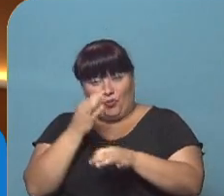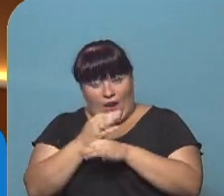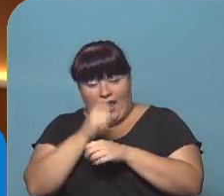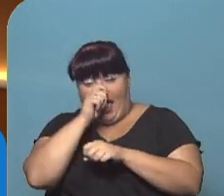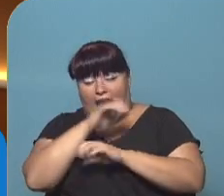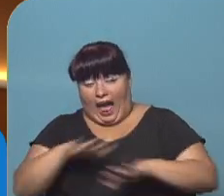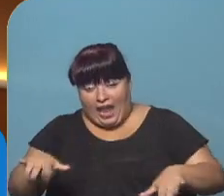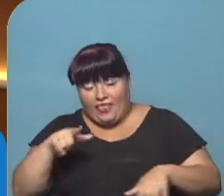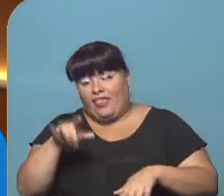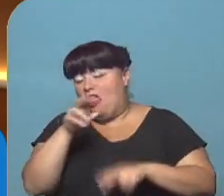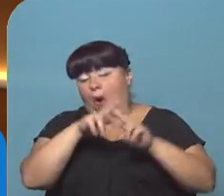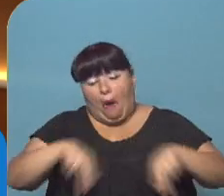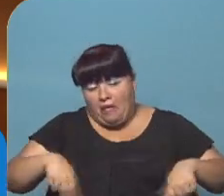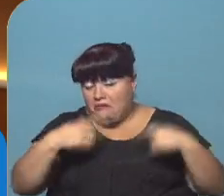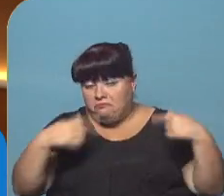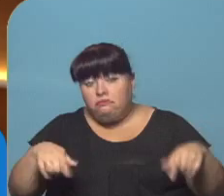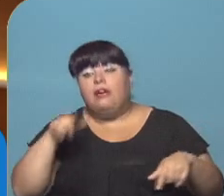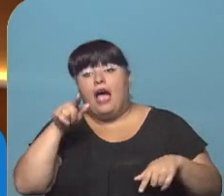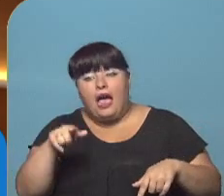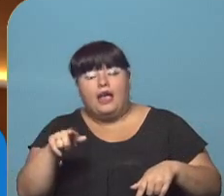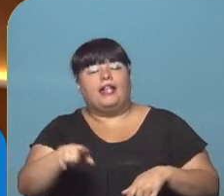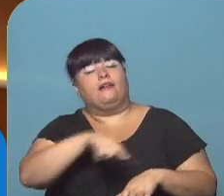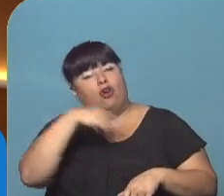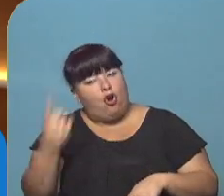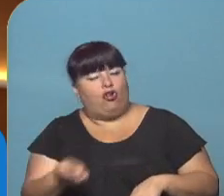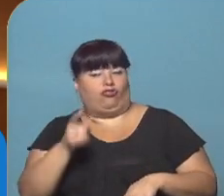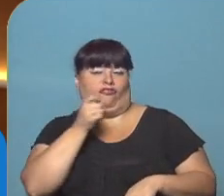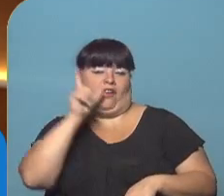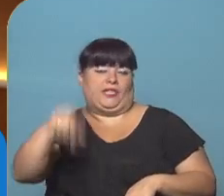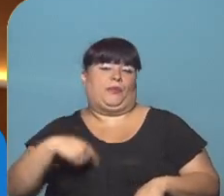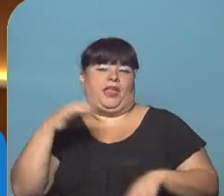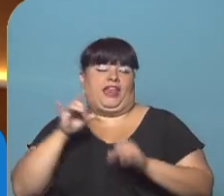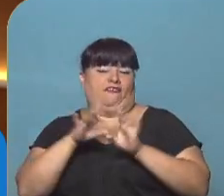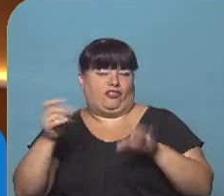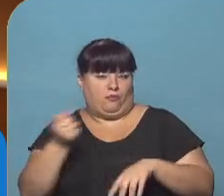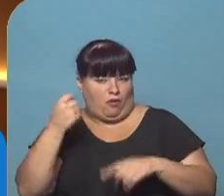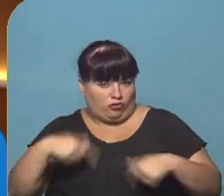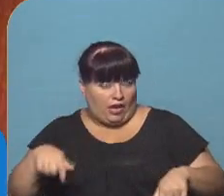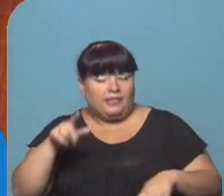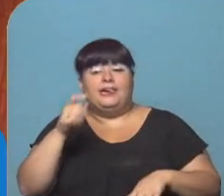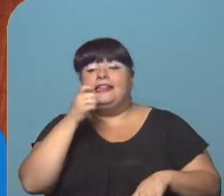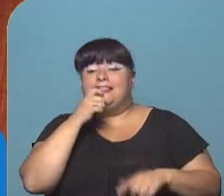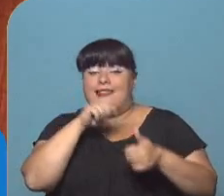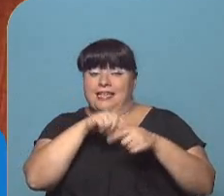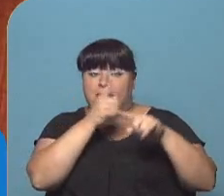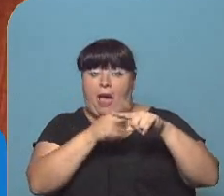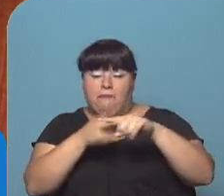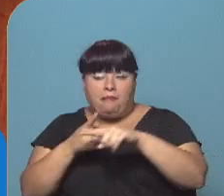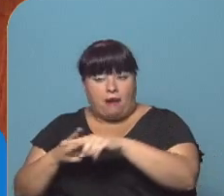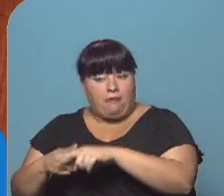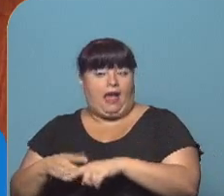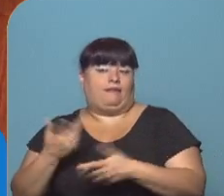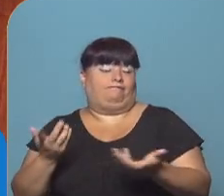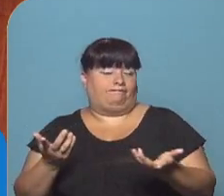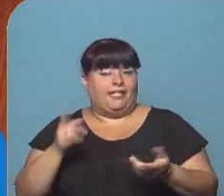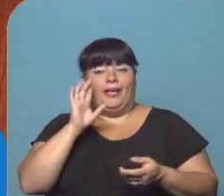al jardín, o lo que sea, entonces esa otra causa, otro factor de riesgo importante. Entonces, si sumamos esas cosas,